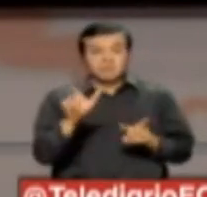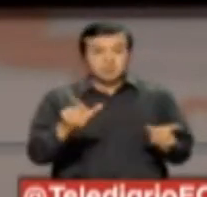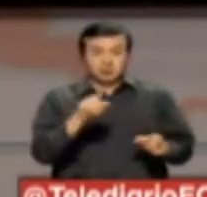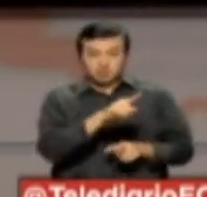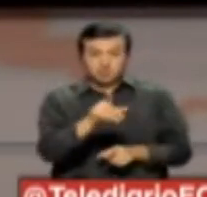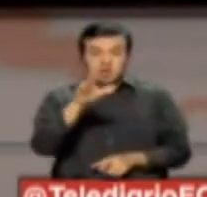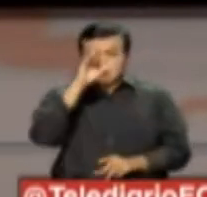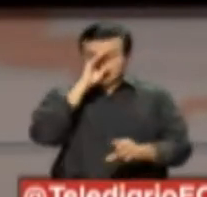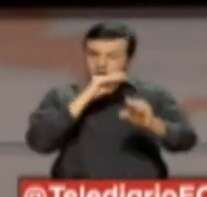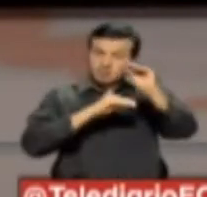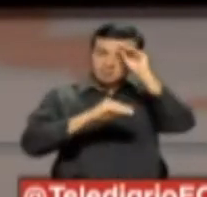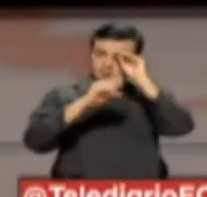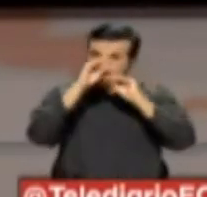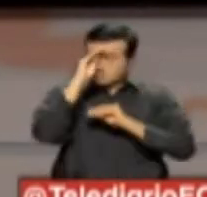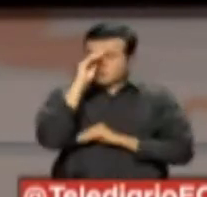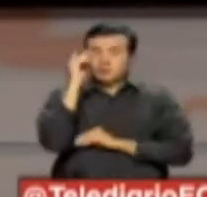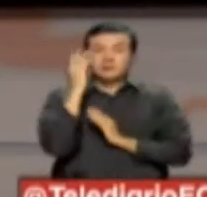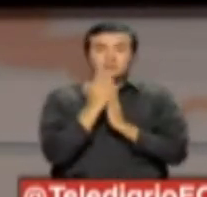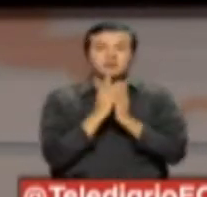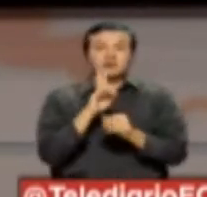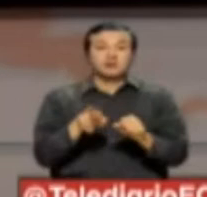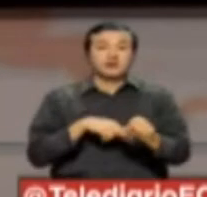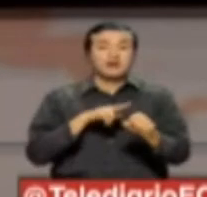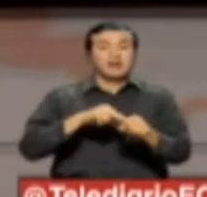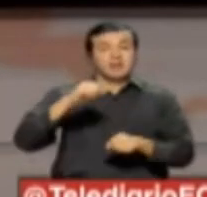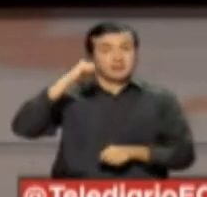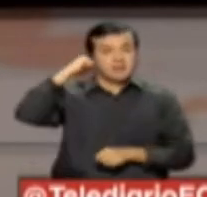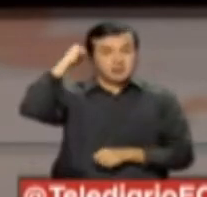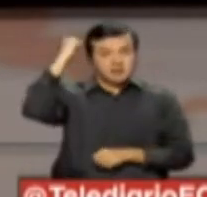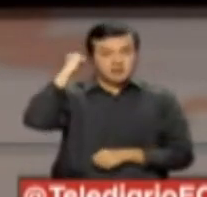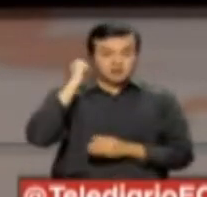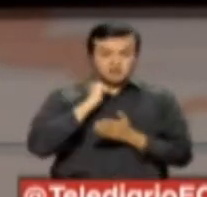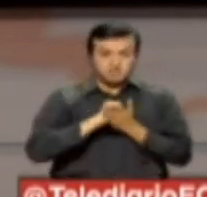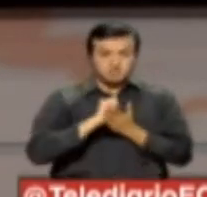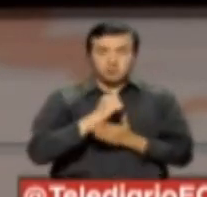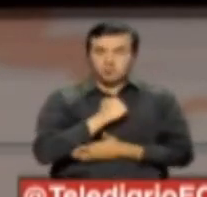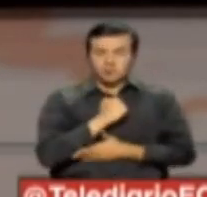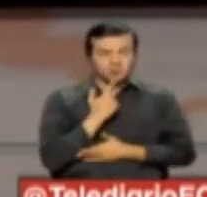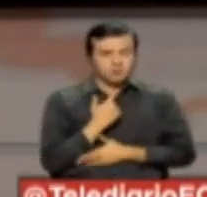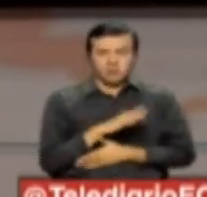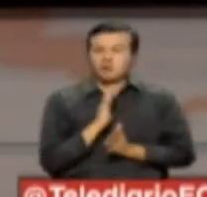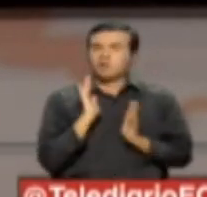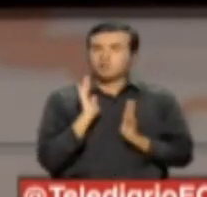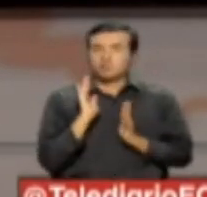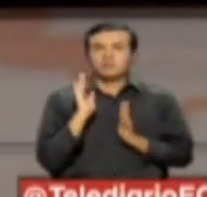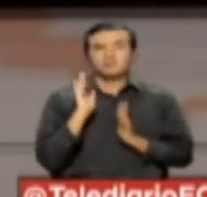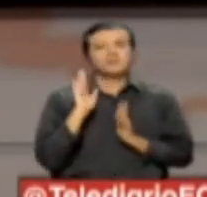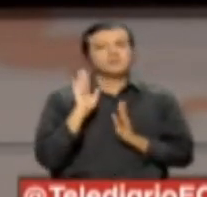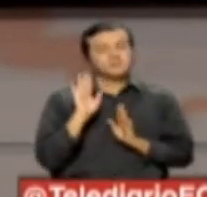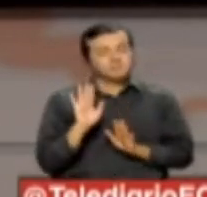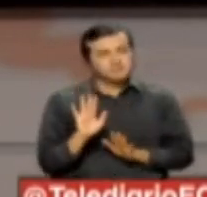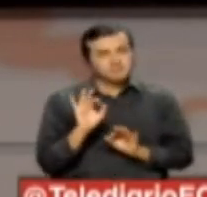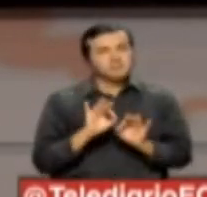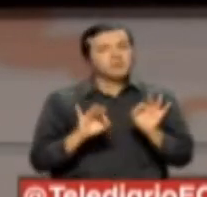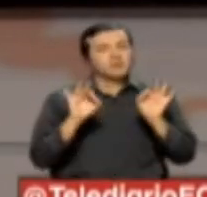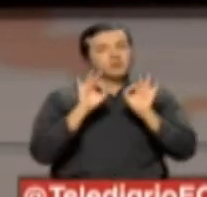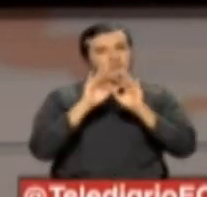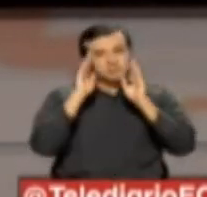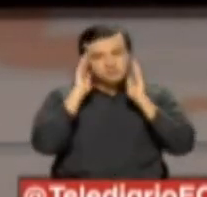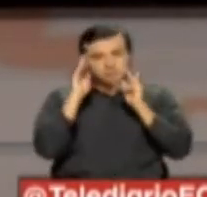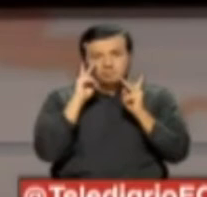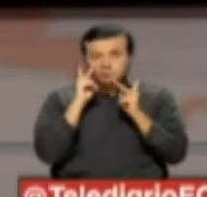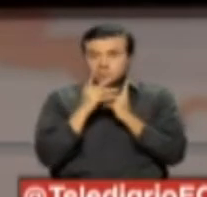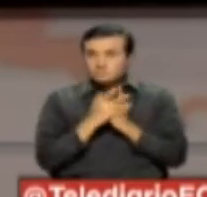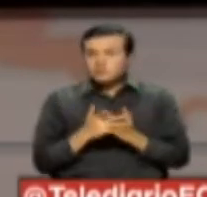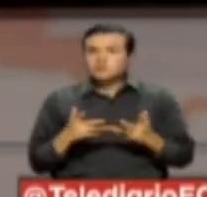conozcan y para esto obviamente el servicio nacional de derechos intelectuales está trabajando en aquello es necesario que tengamos atención directa